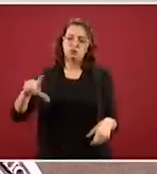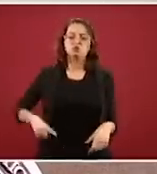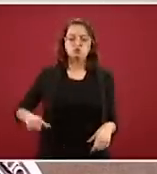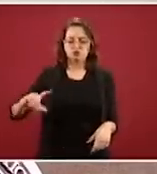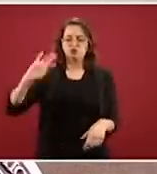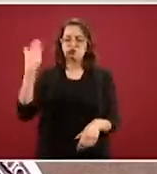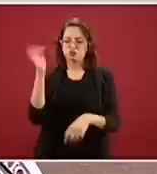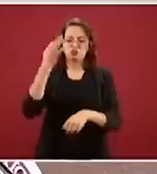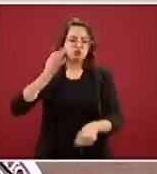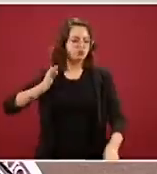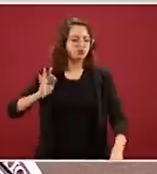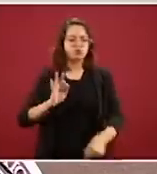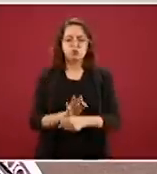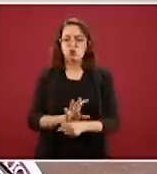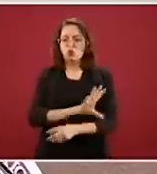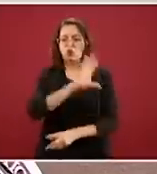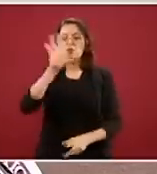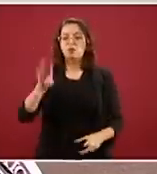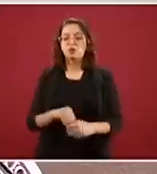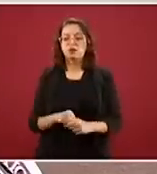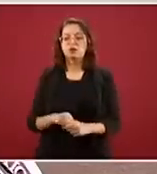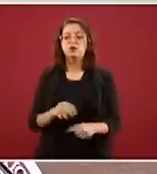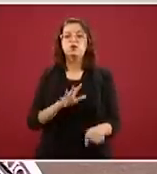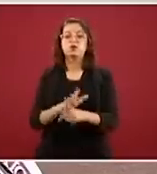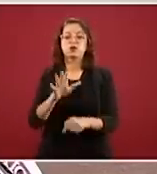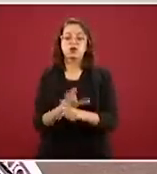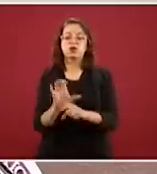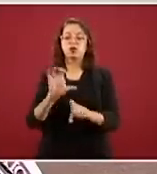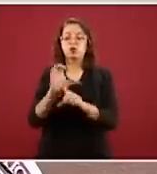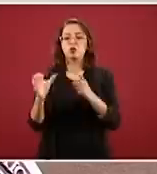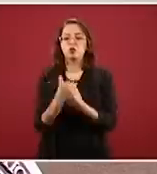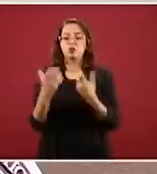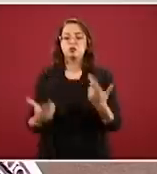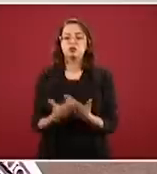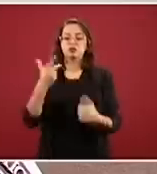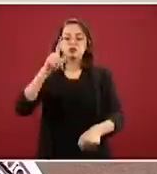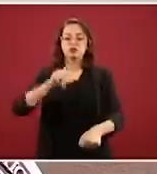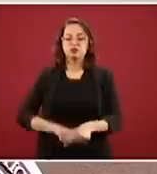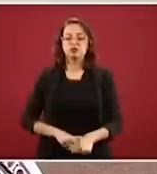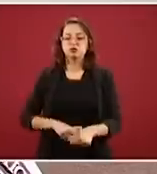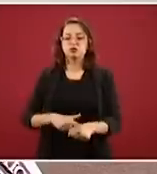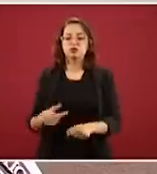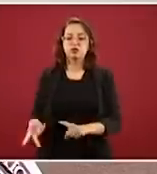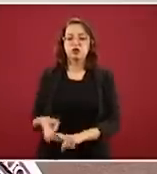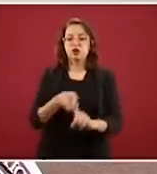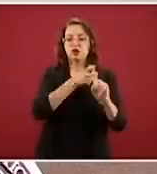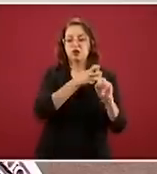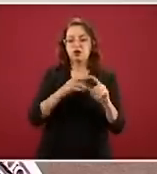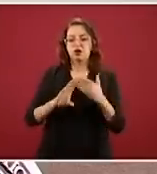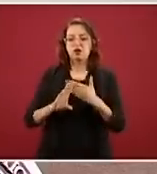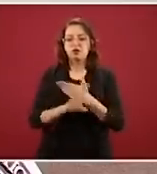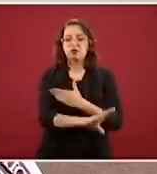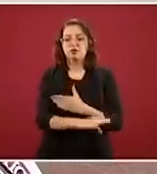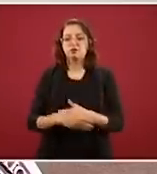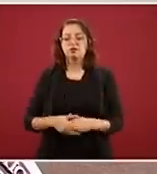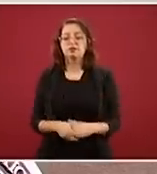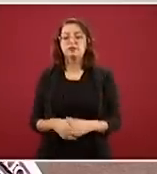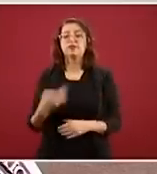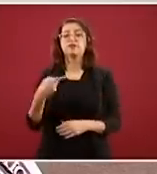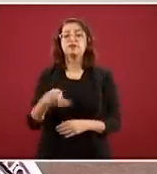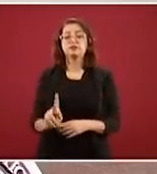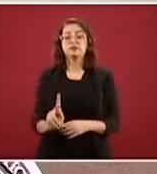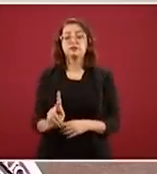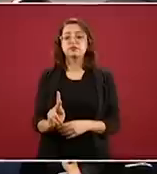gobierno federal a través de la Comisión Nacional de Antisecuestros. Sin